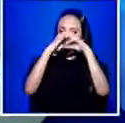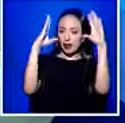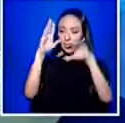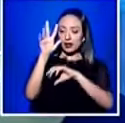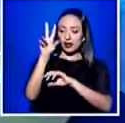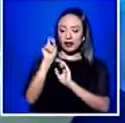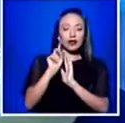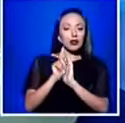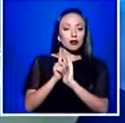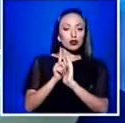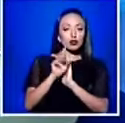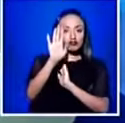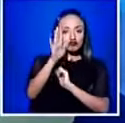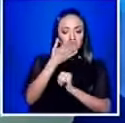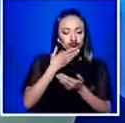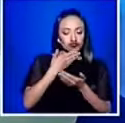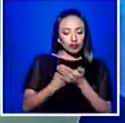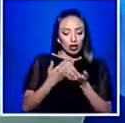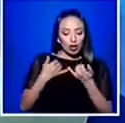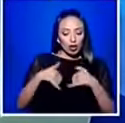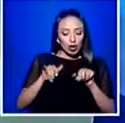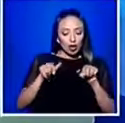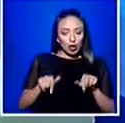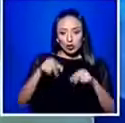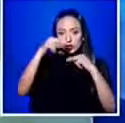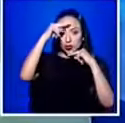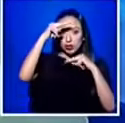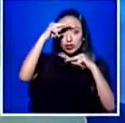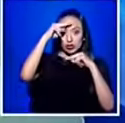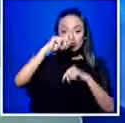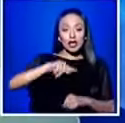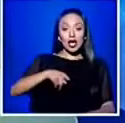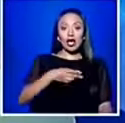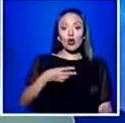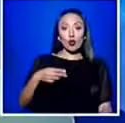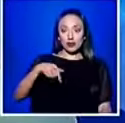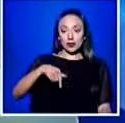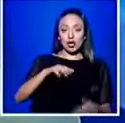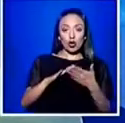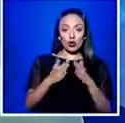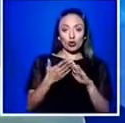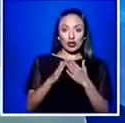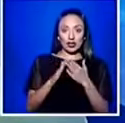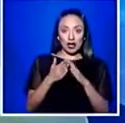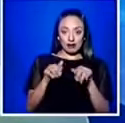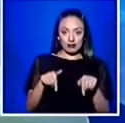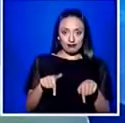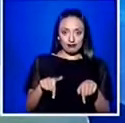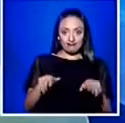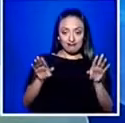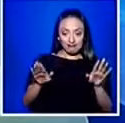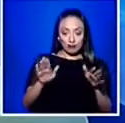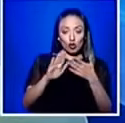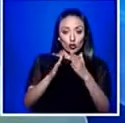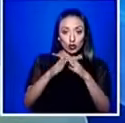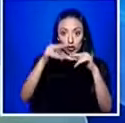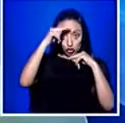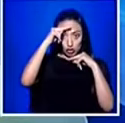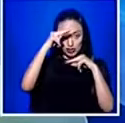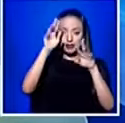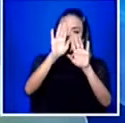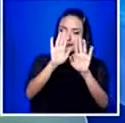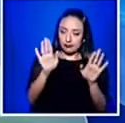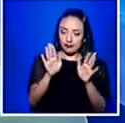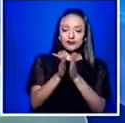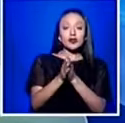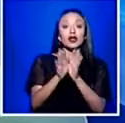7:30 de la mañana, queridos vecinos, gracias por continuar en sintonía de Ecuavisa en este su espacio de la comunidad. Televistazo en la comunidad.